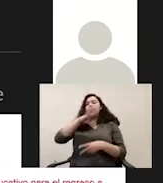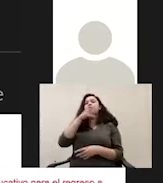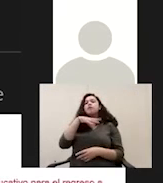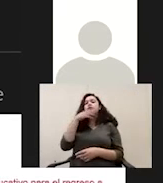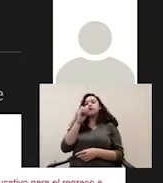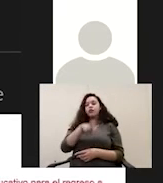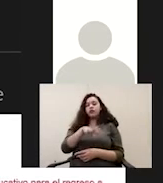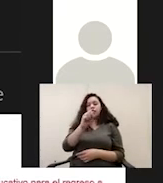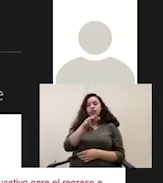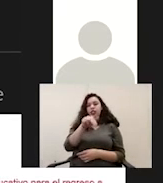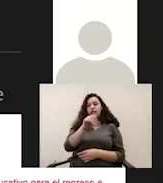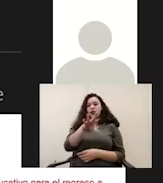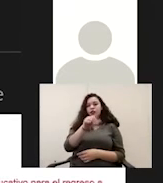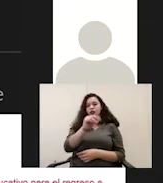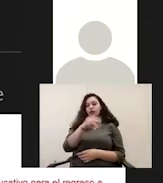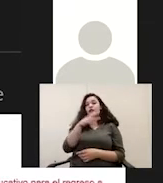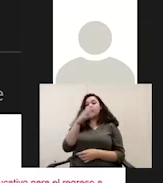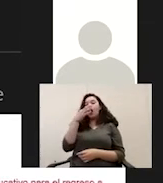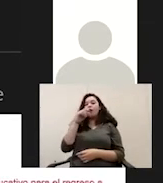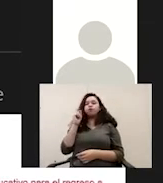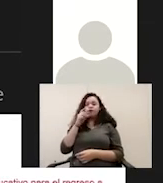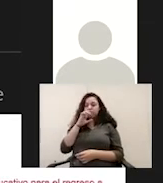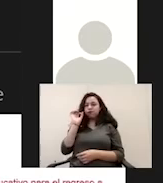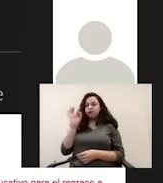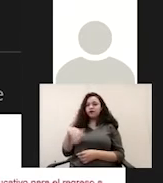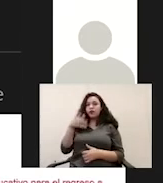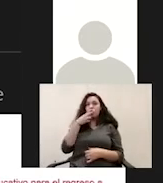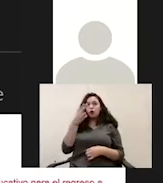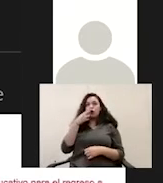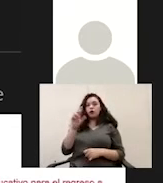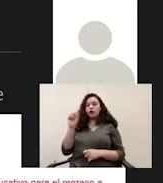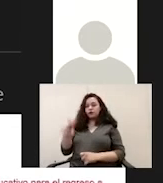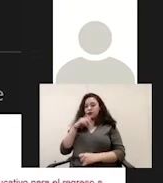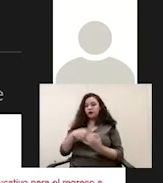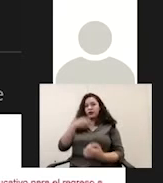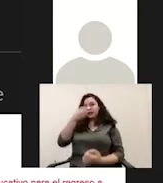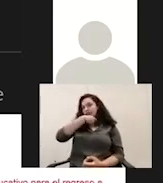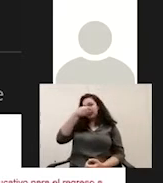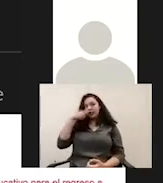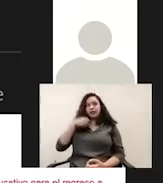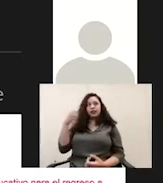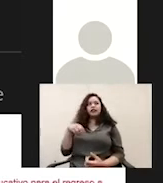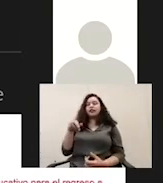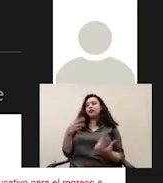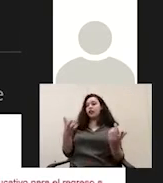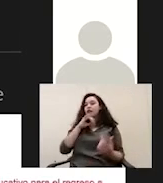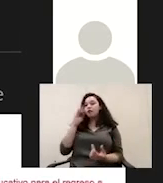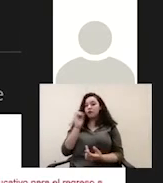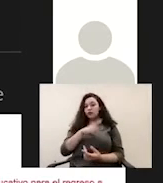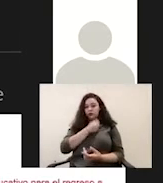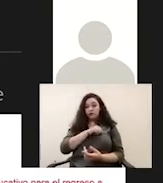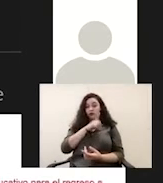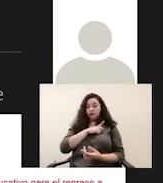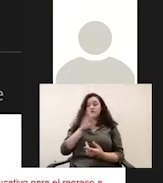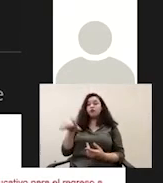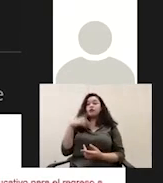un residuo sanitario, una colilla de cigarro es un residuo sanitario, un cepillo de dientes es un residuo sanitario. ¿Qué quiere decir esto?